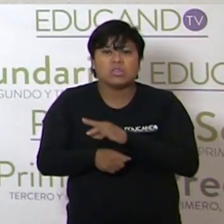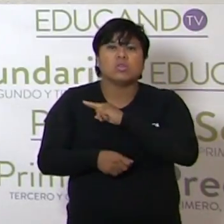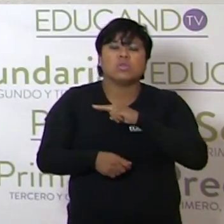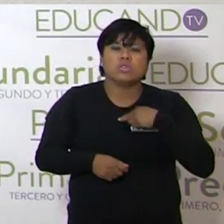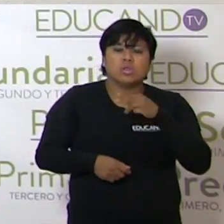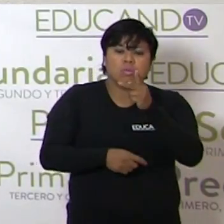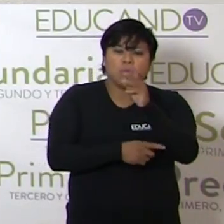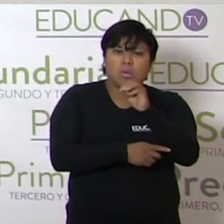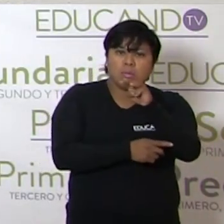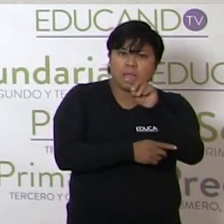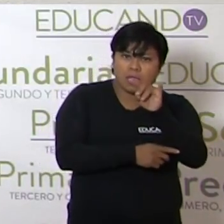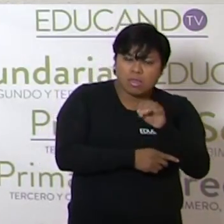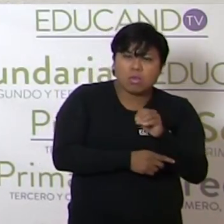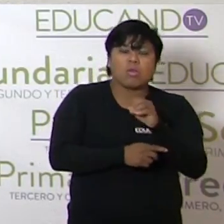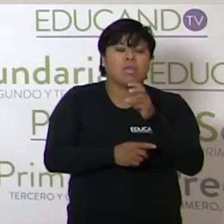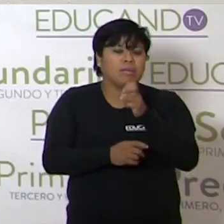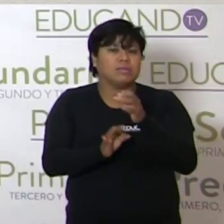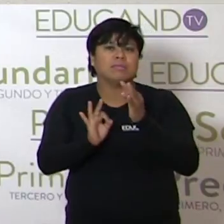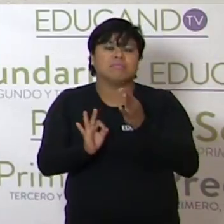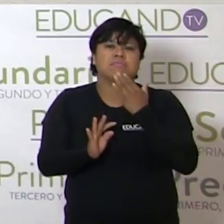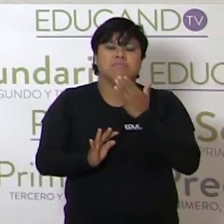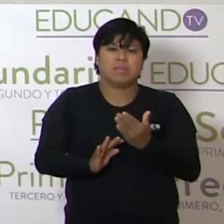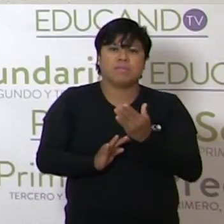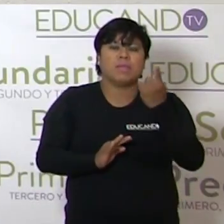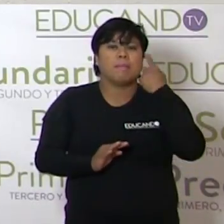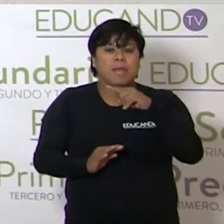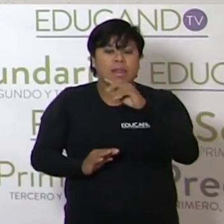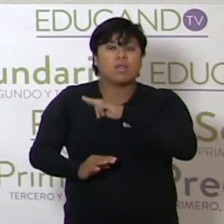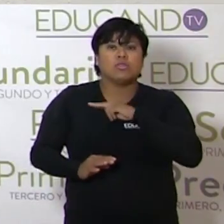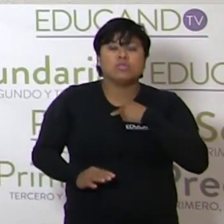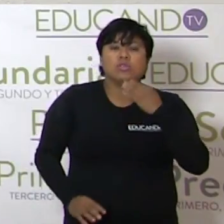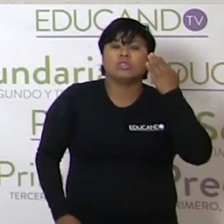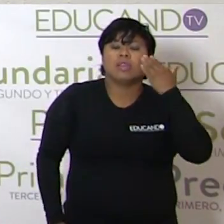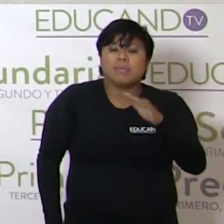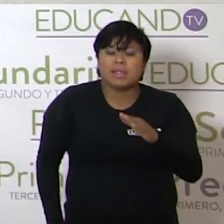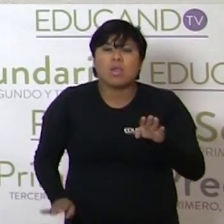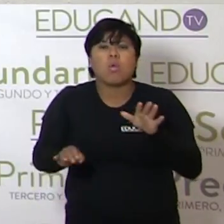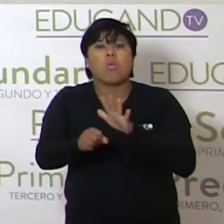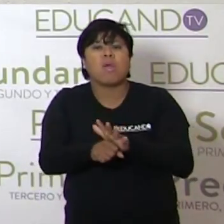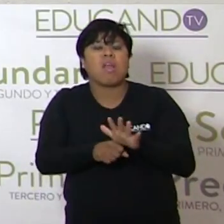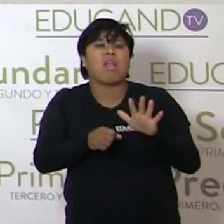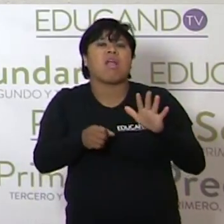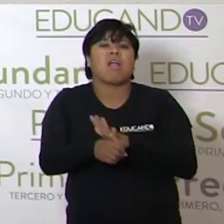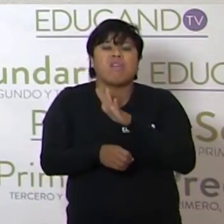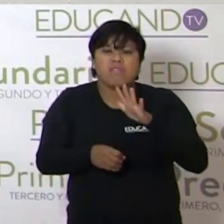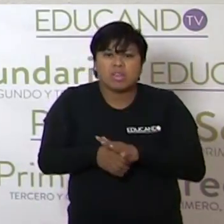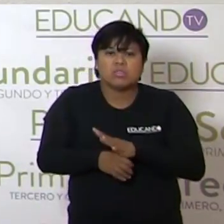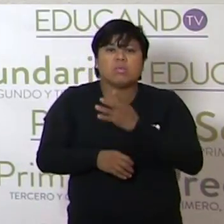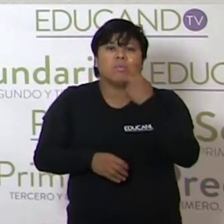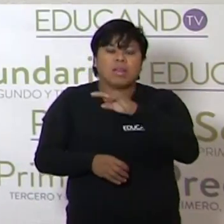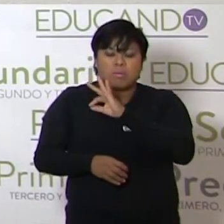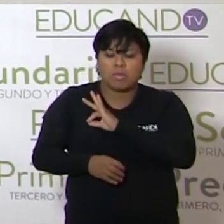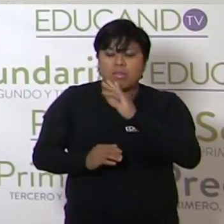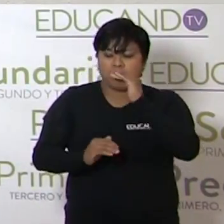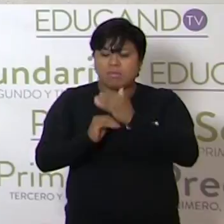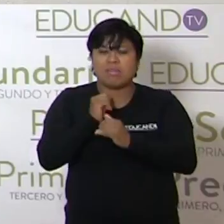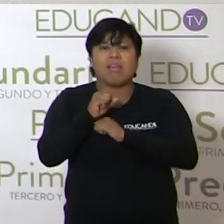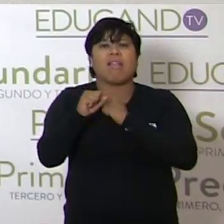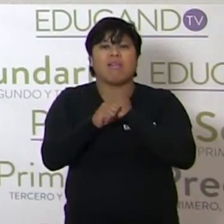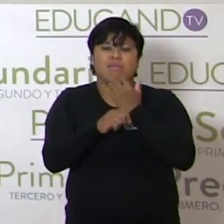que es el término correcto, adecuado, para saber con qué calificación salimos así, al final del ciclo escolar.